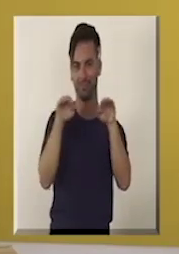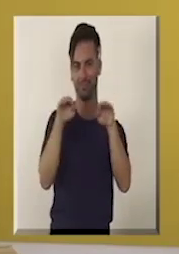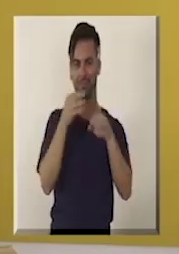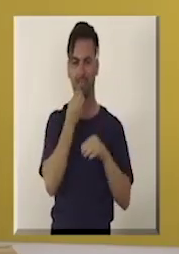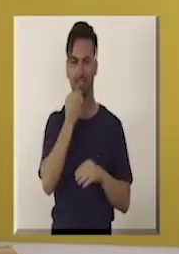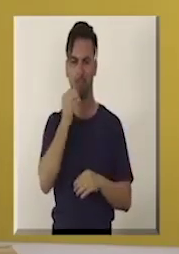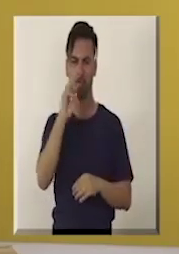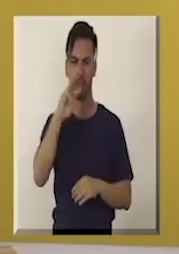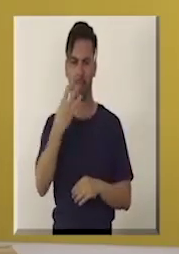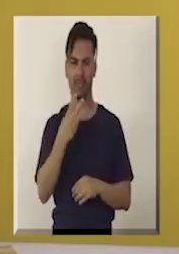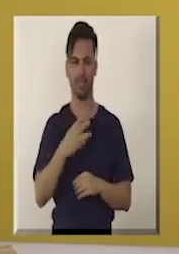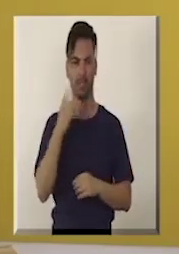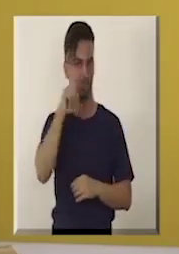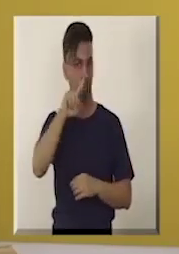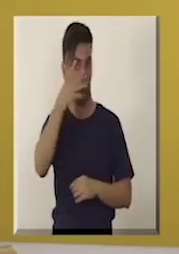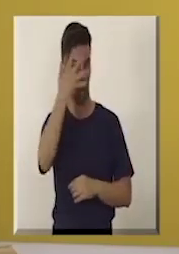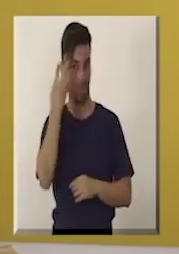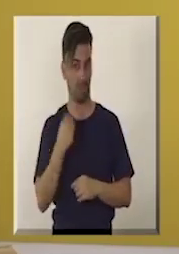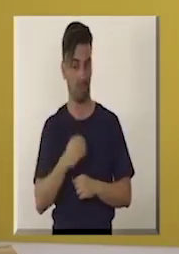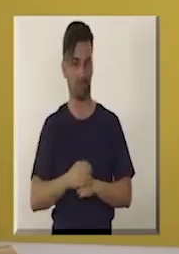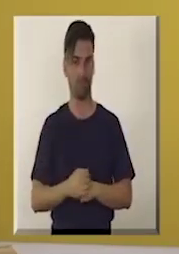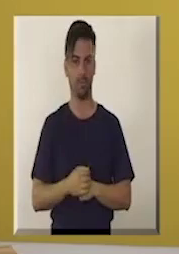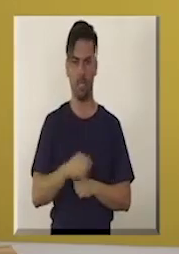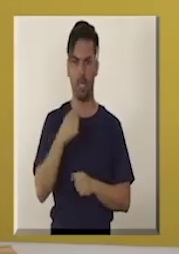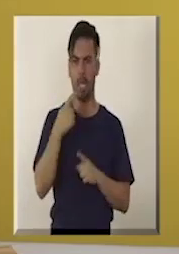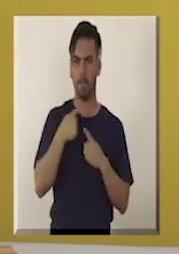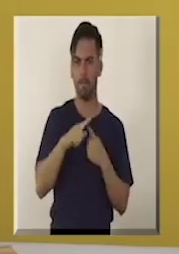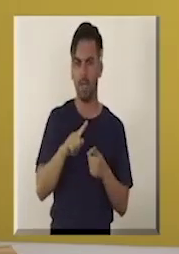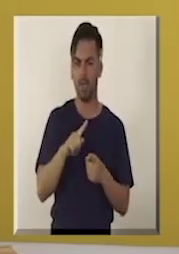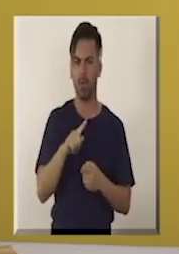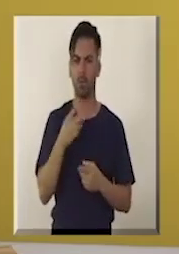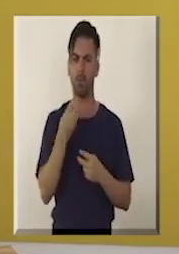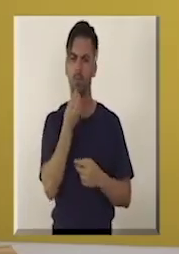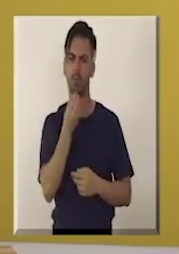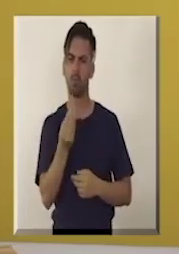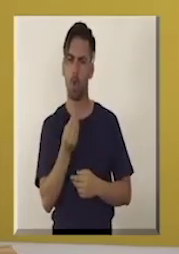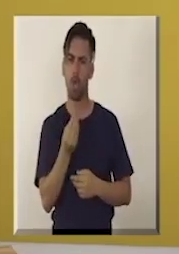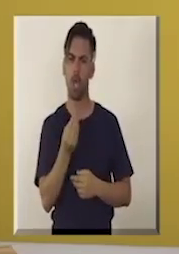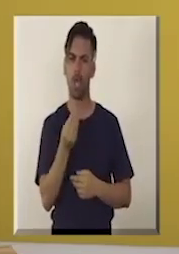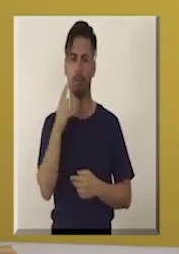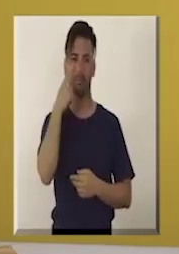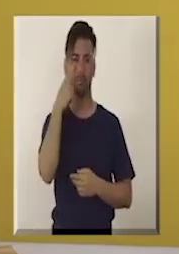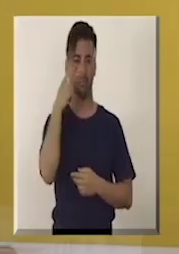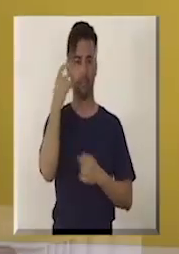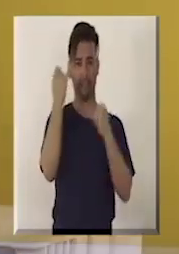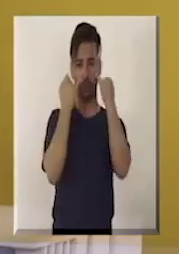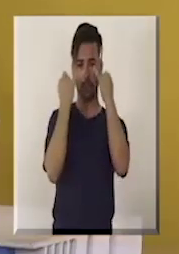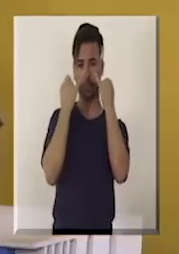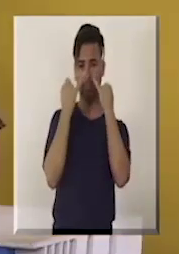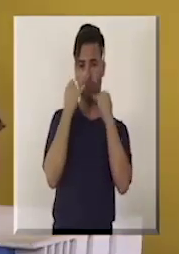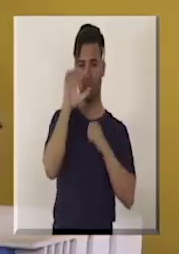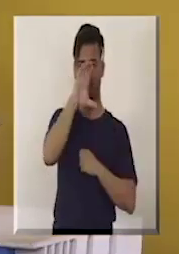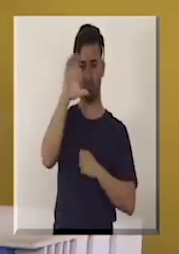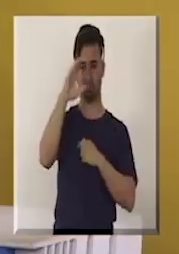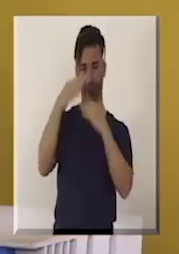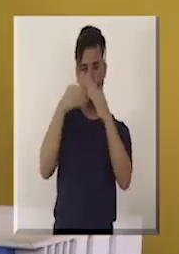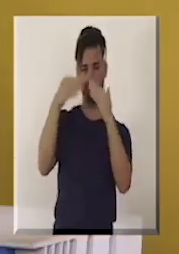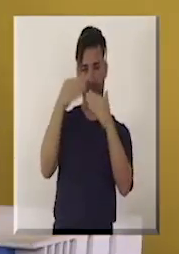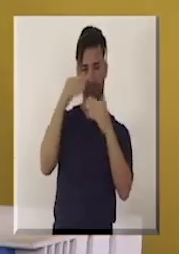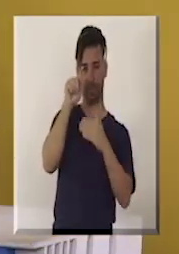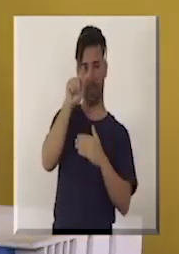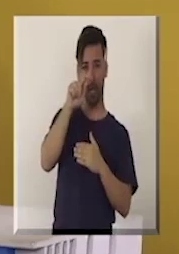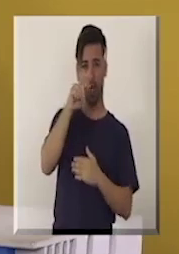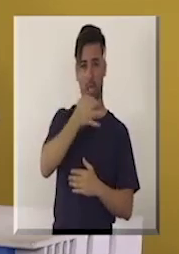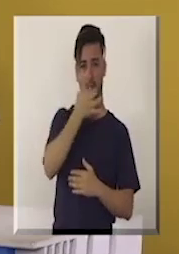Pero, ¿te has percatado que para poder traducir del lenguaje común al algebraico debemos llevar un algoritmo de